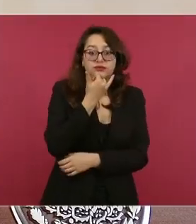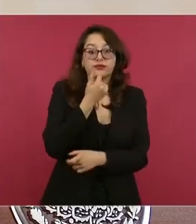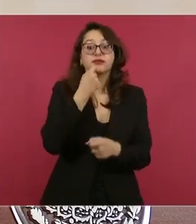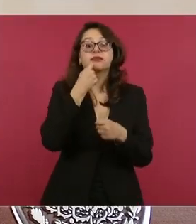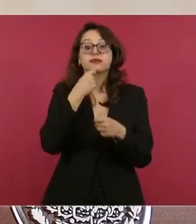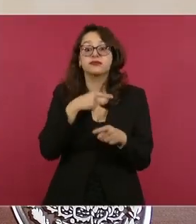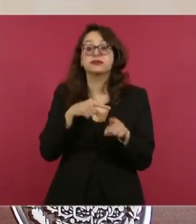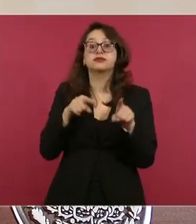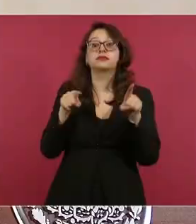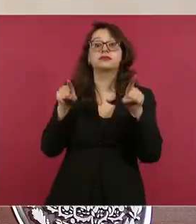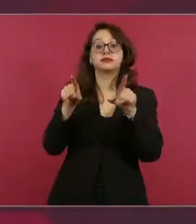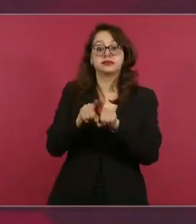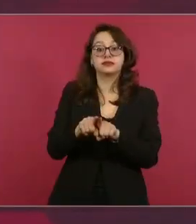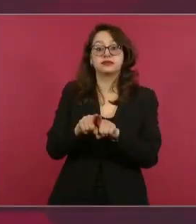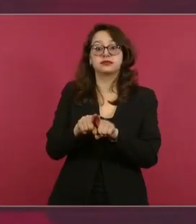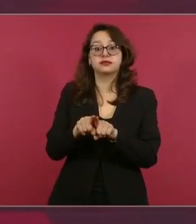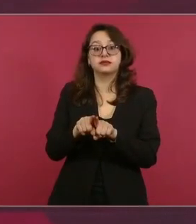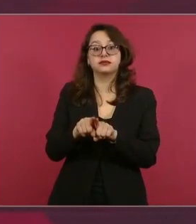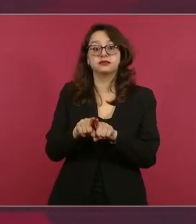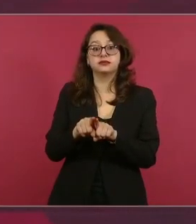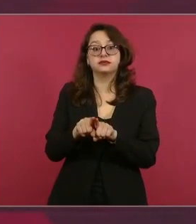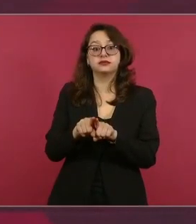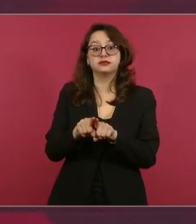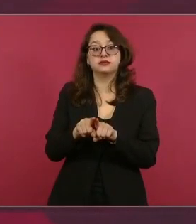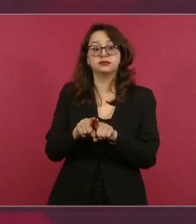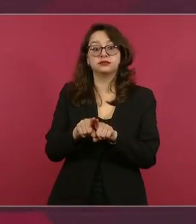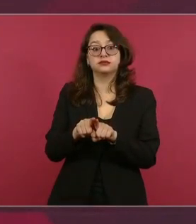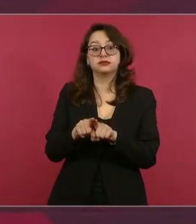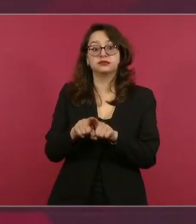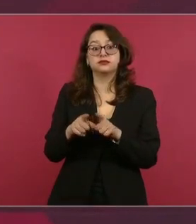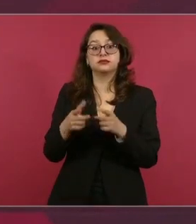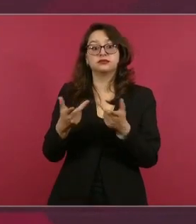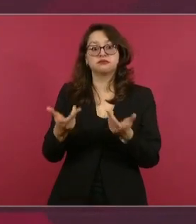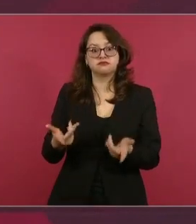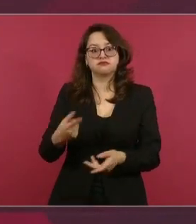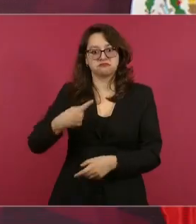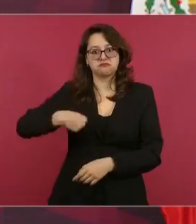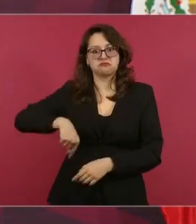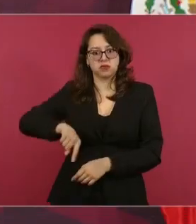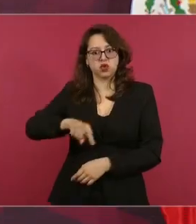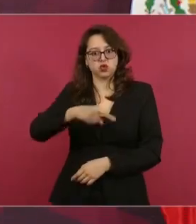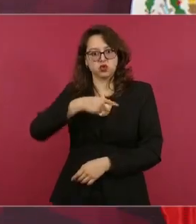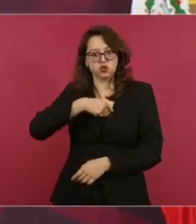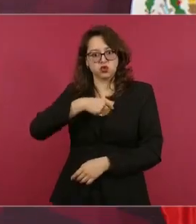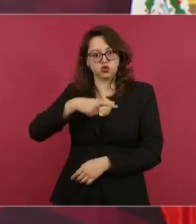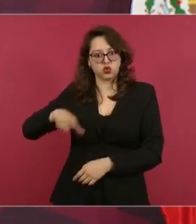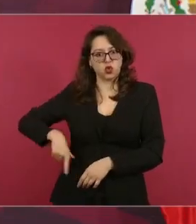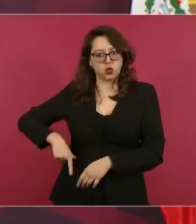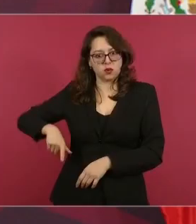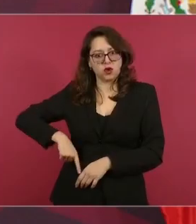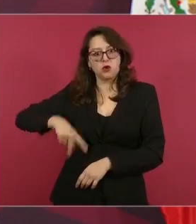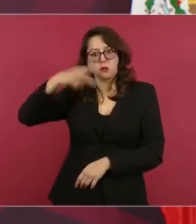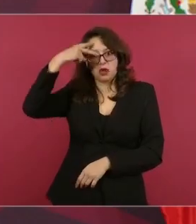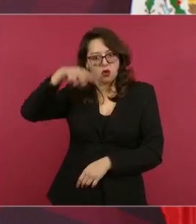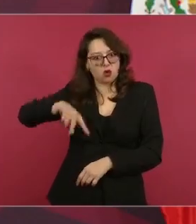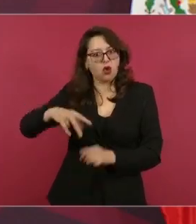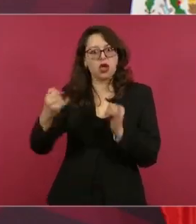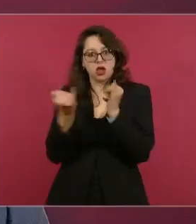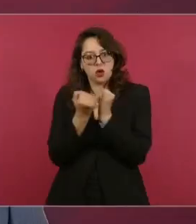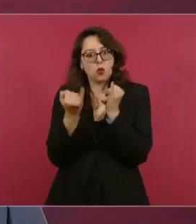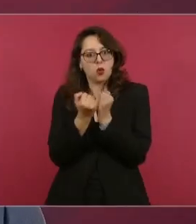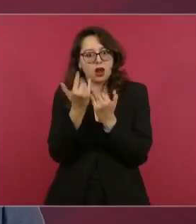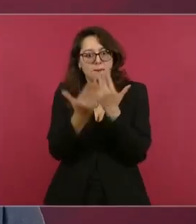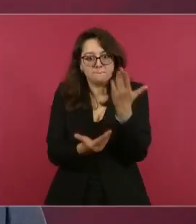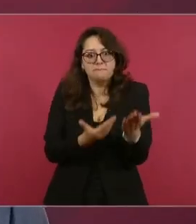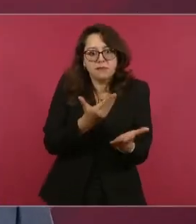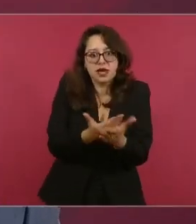planteando que en nombre del Estado mexicano íbamos a ofrecer disculpas, porque